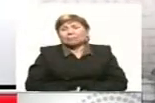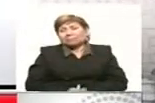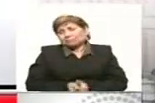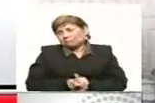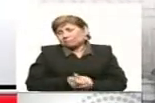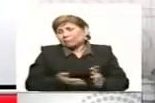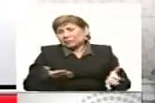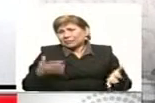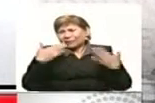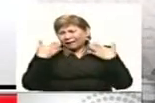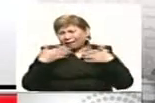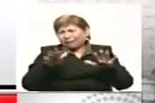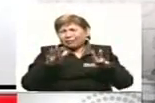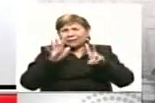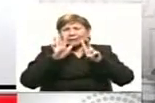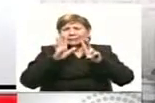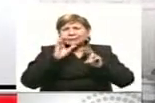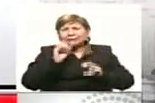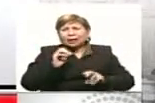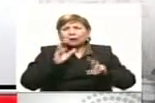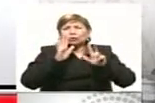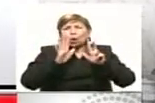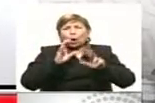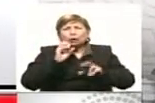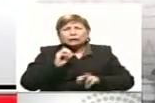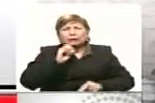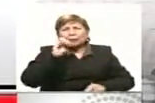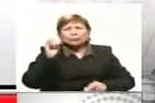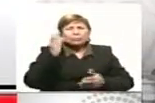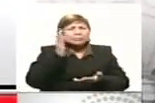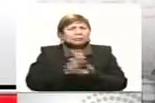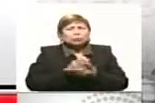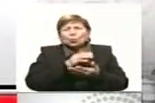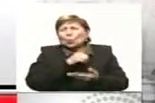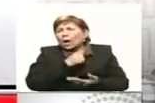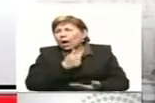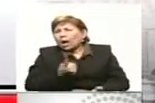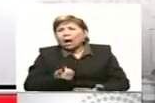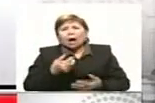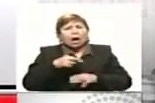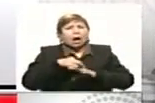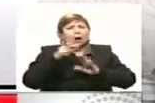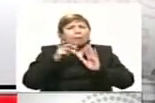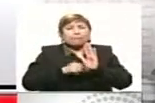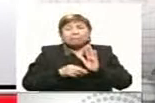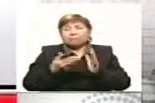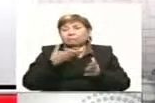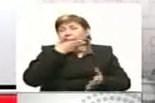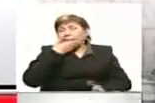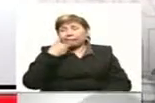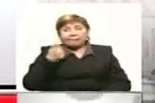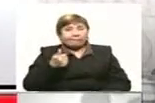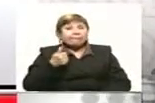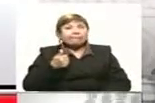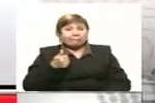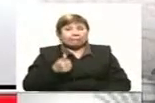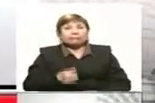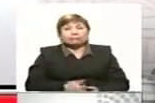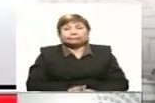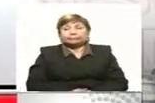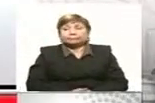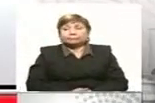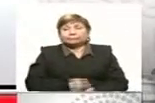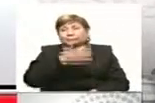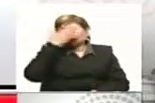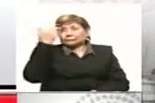al 70-80%. Lo más, no hay ningún proyecto de inversión que pueda ser mejor que culminar